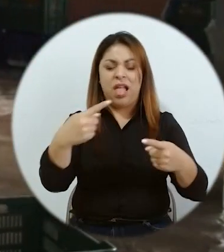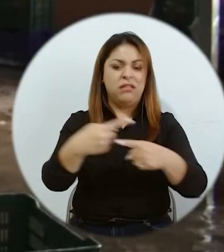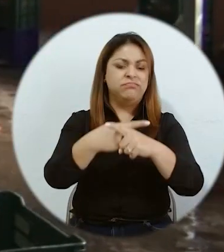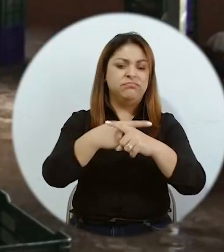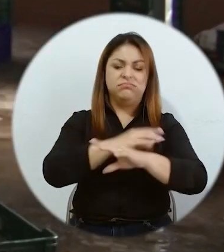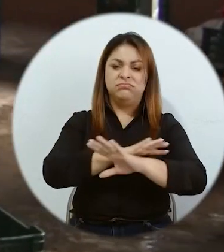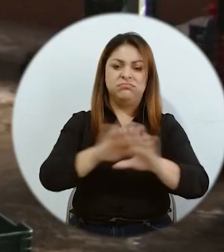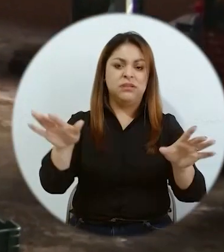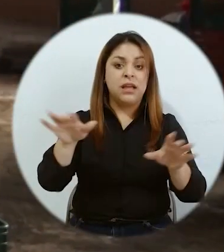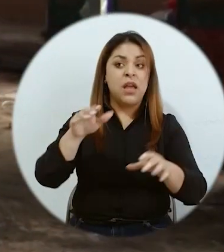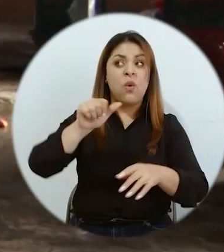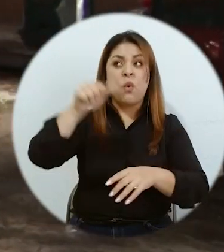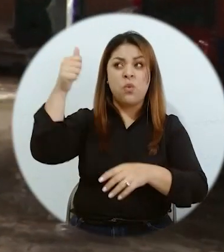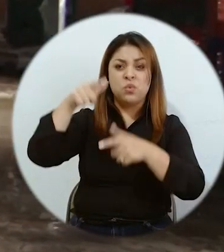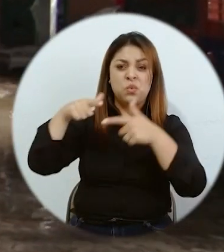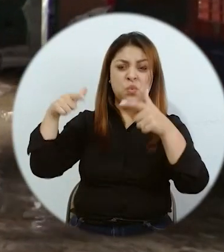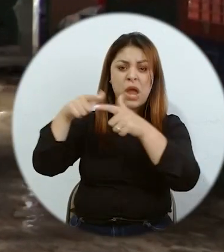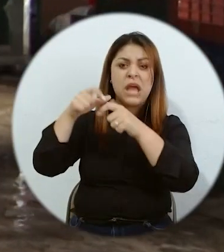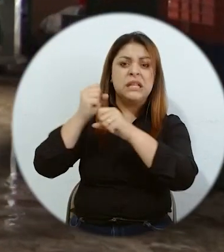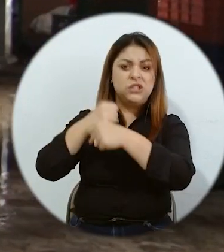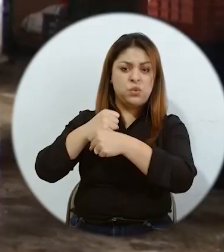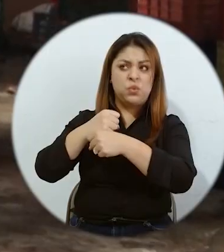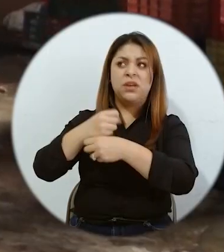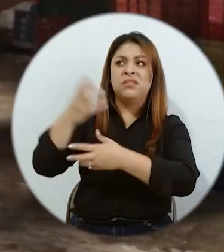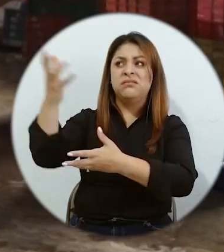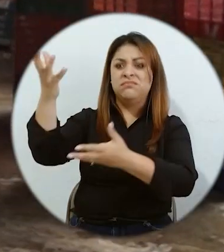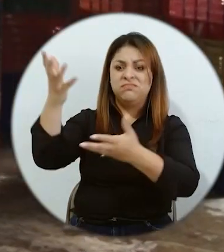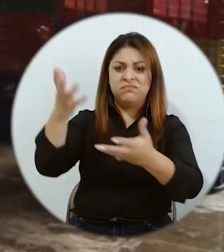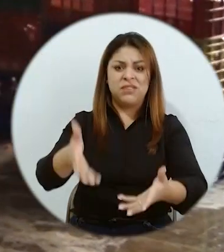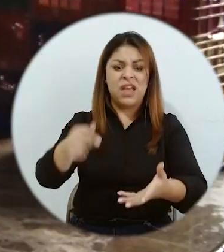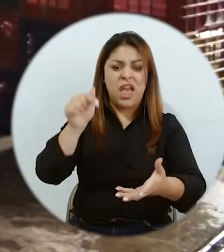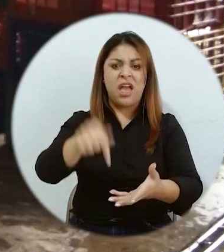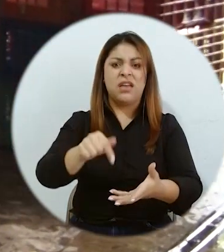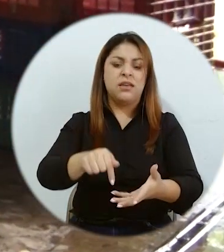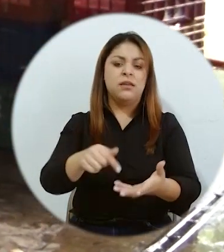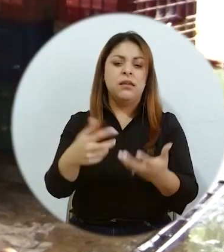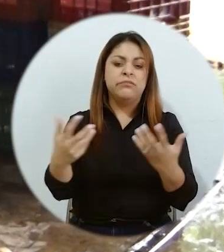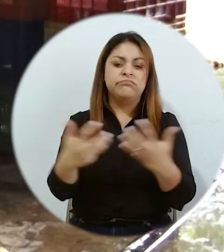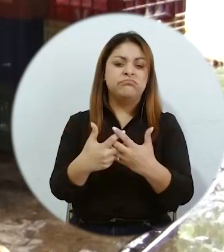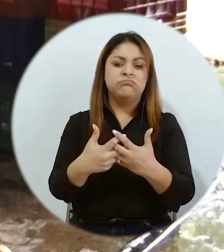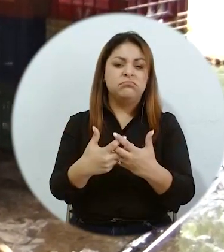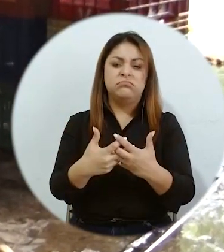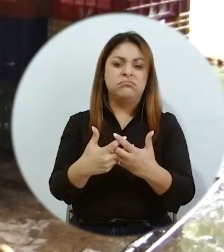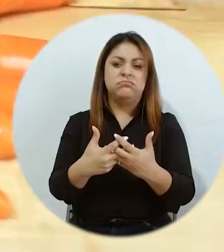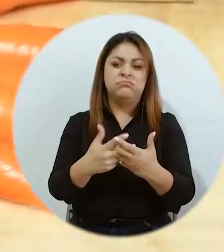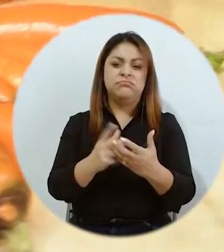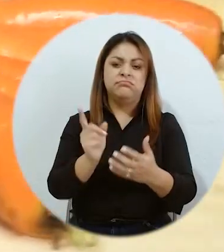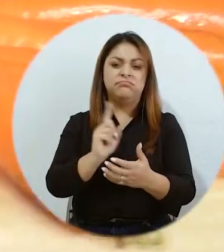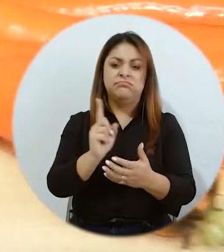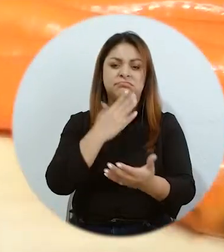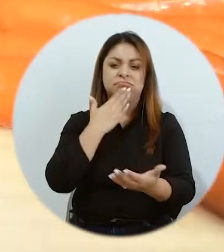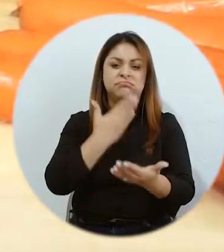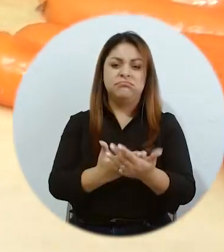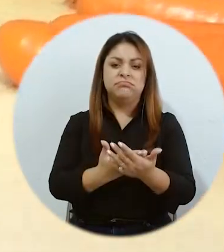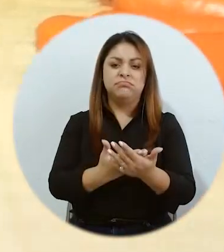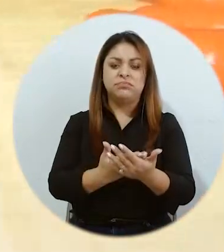que se creó en otra parte del mundo y que aquí en el trópico no resulta ser como el